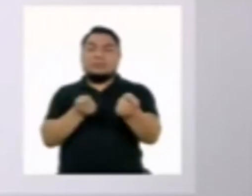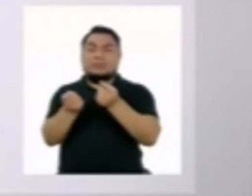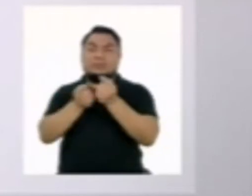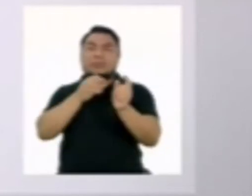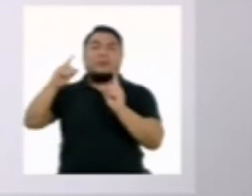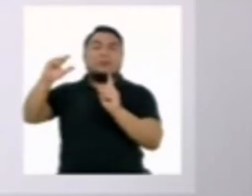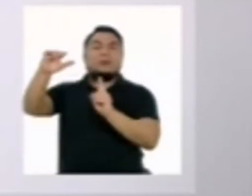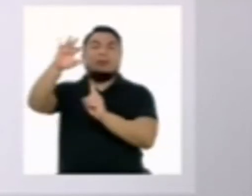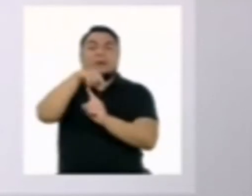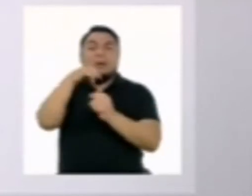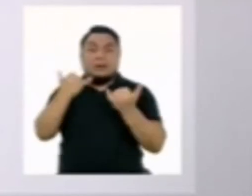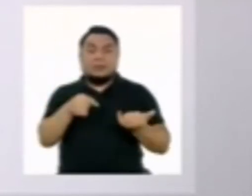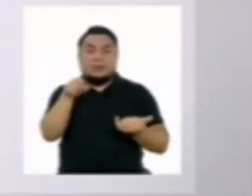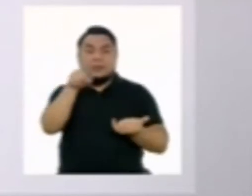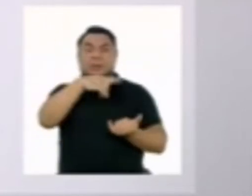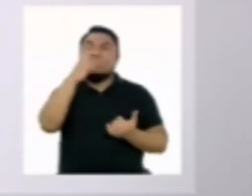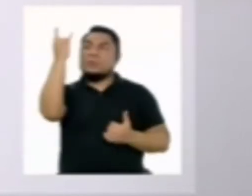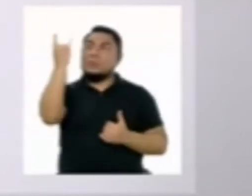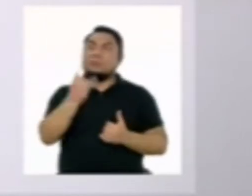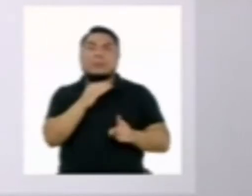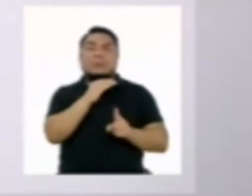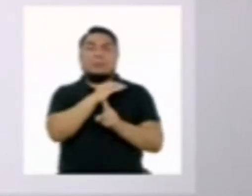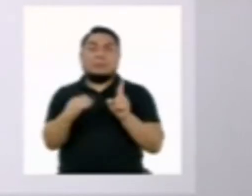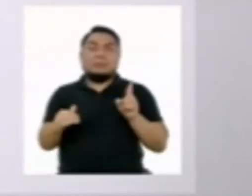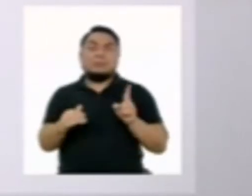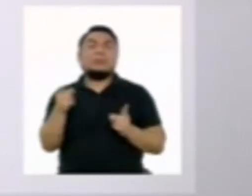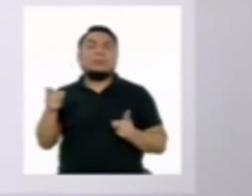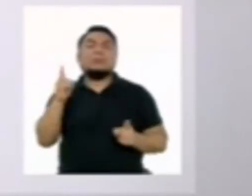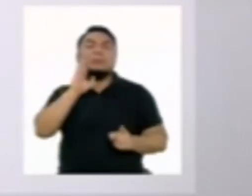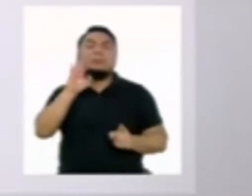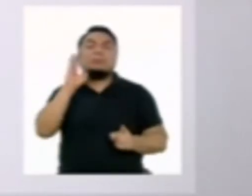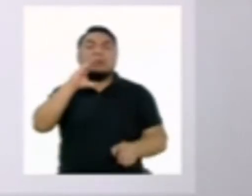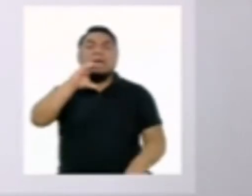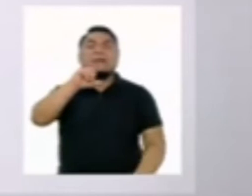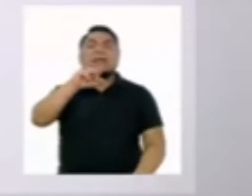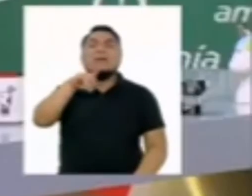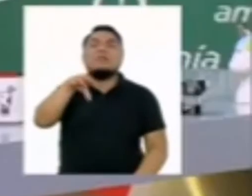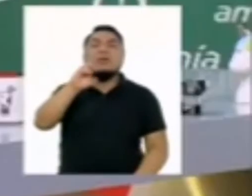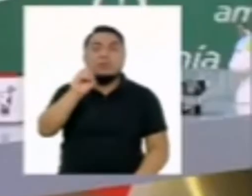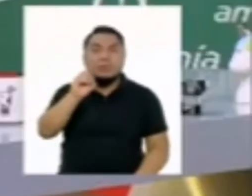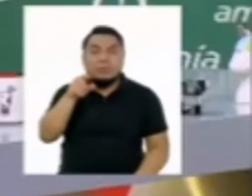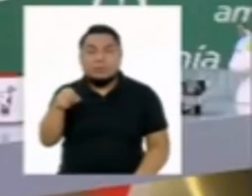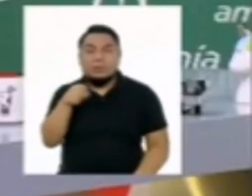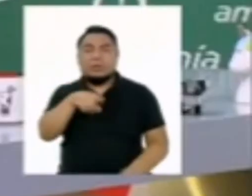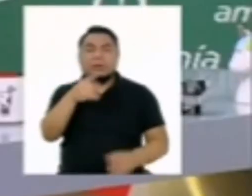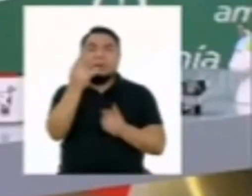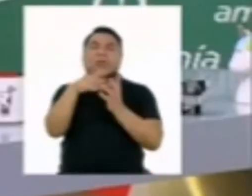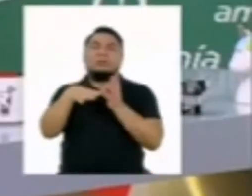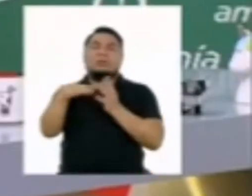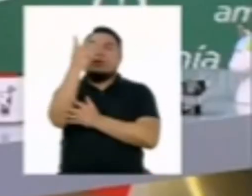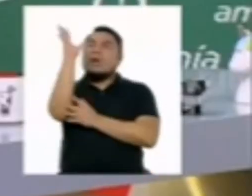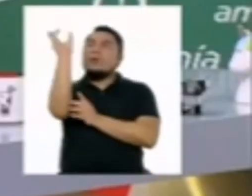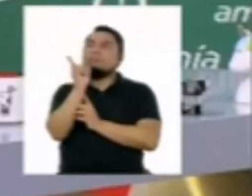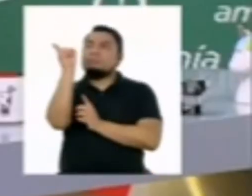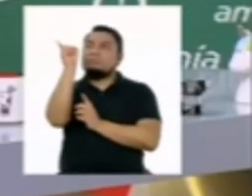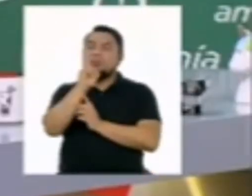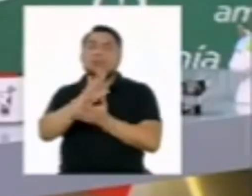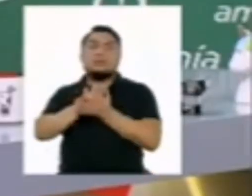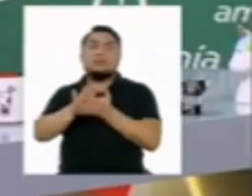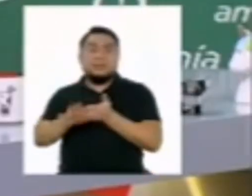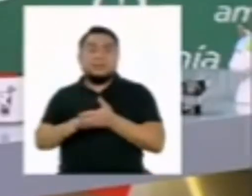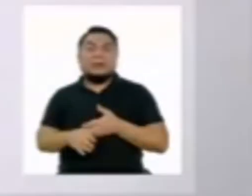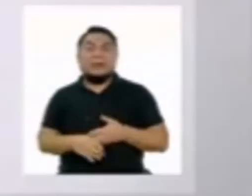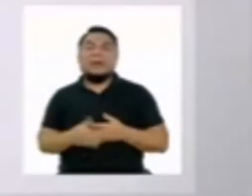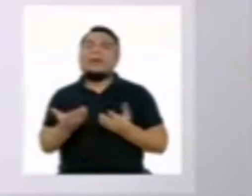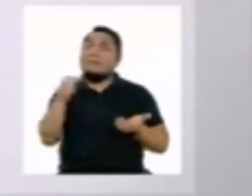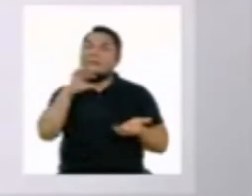actualidad, absorben aproximadamente la mitad de las emisiones de carbono de origen humano. ¿Y qué otros beneficios trae la